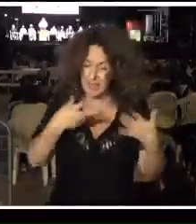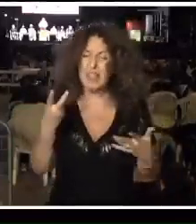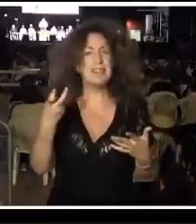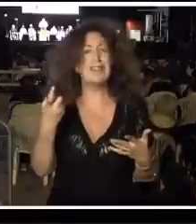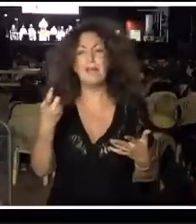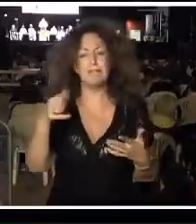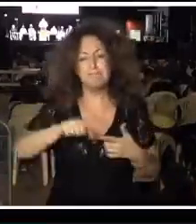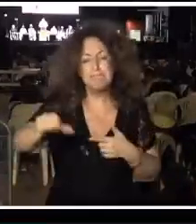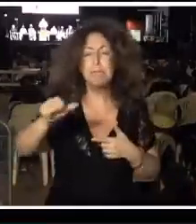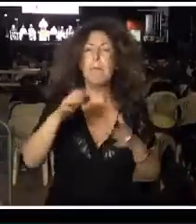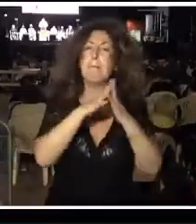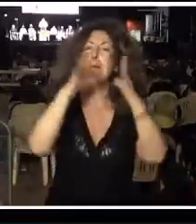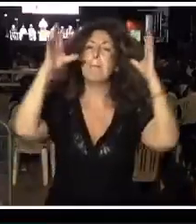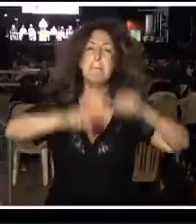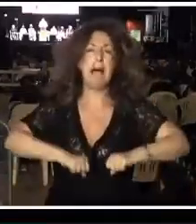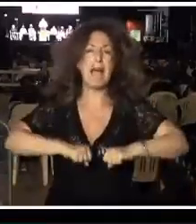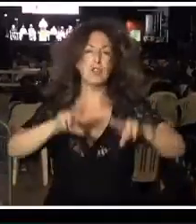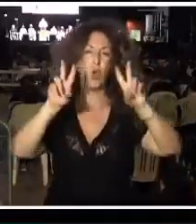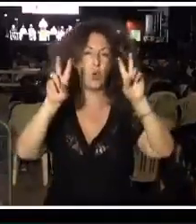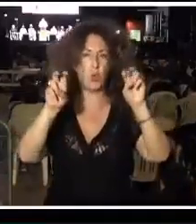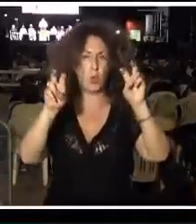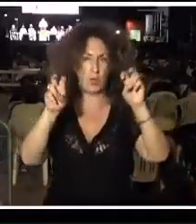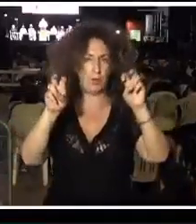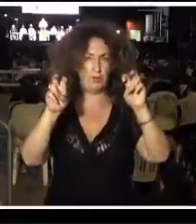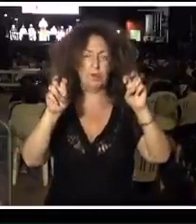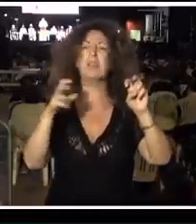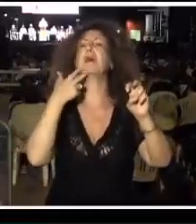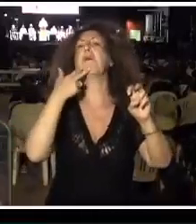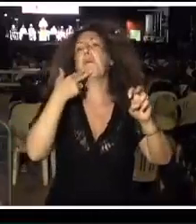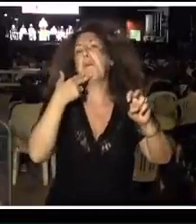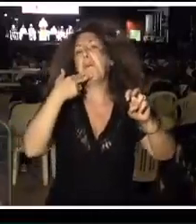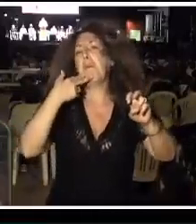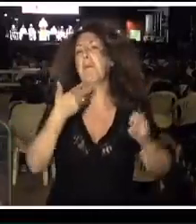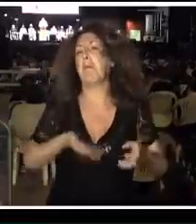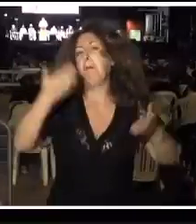pacto constituyente que no puede ser vulnerado como el de